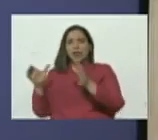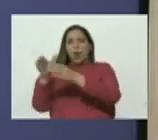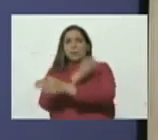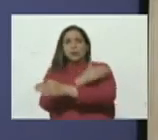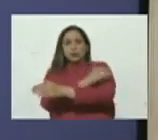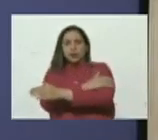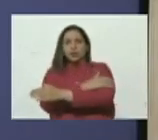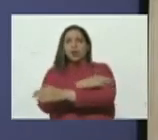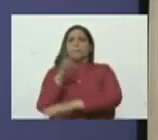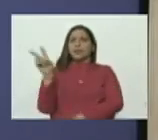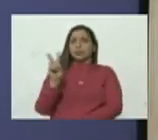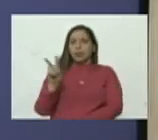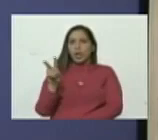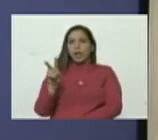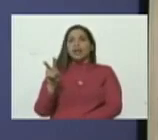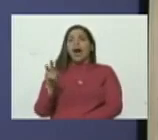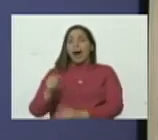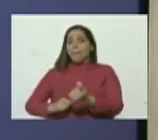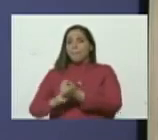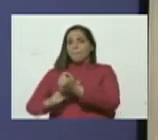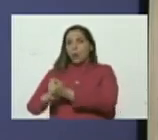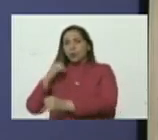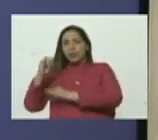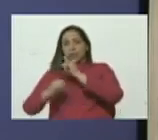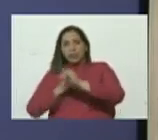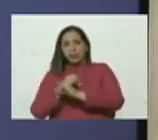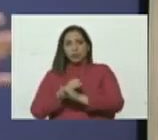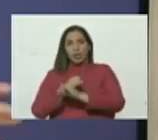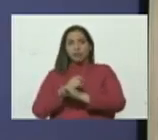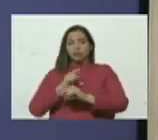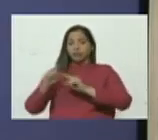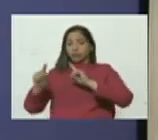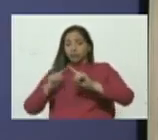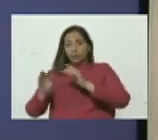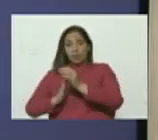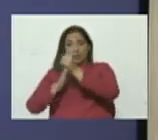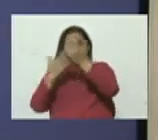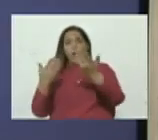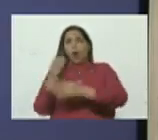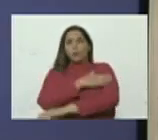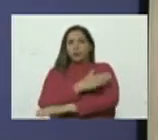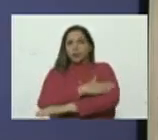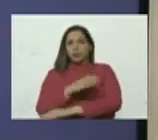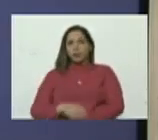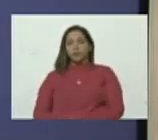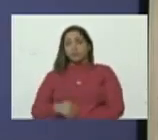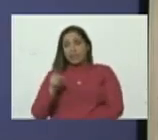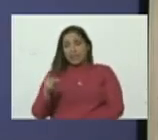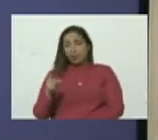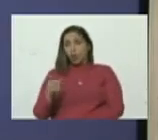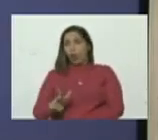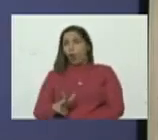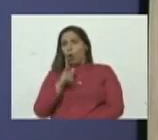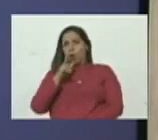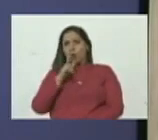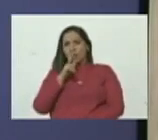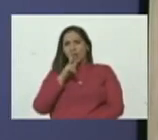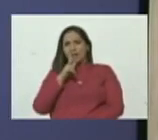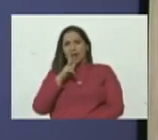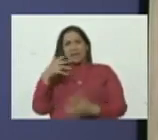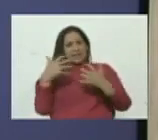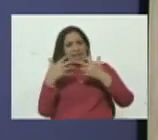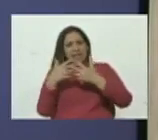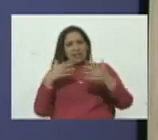derecha internacional. Lamentó que hasta la fecha los voceros de la oposición no se hayan desmarcado de estos hechos de carácter bélico que tendrían